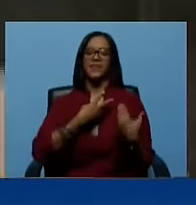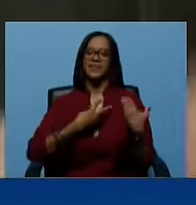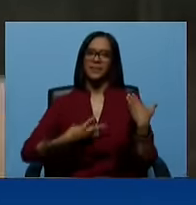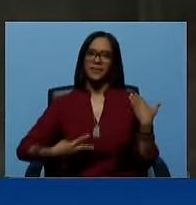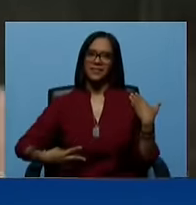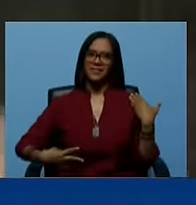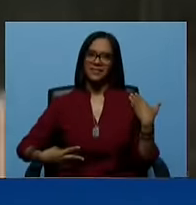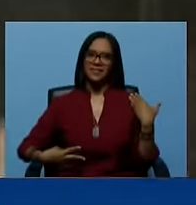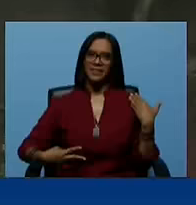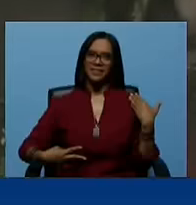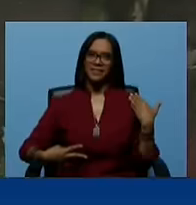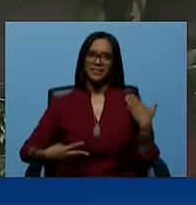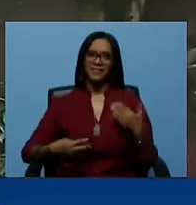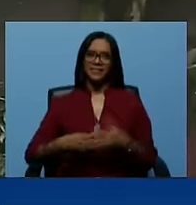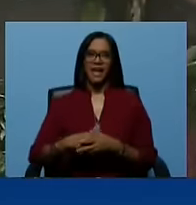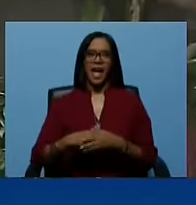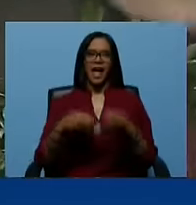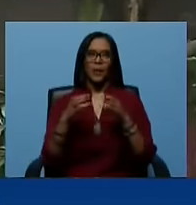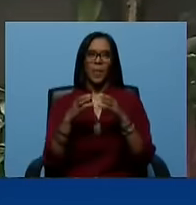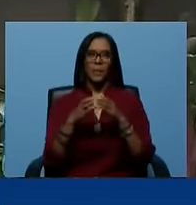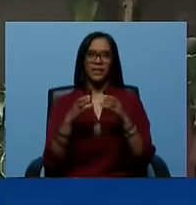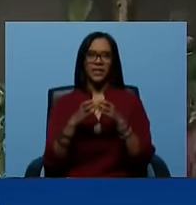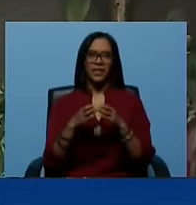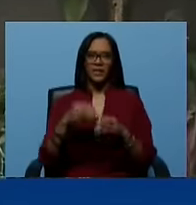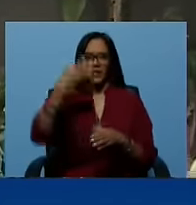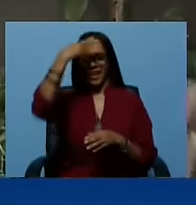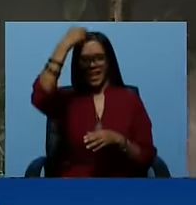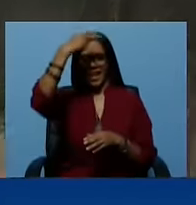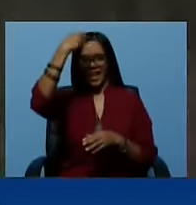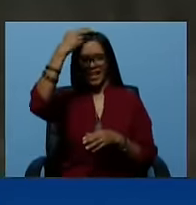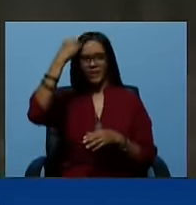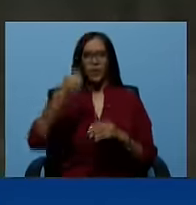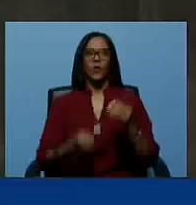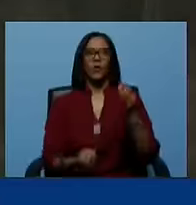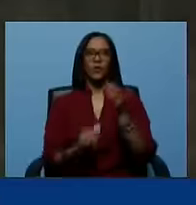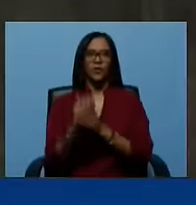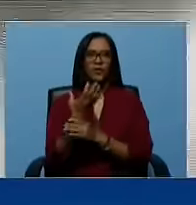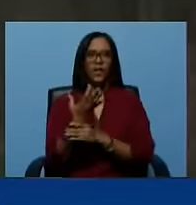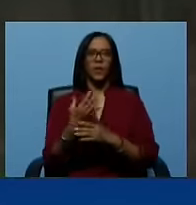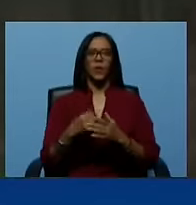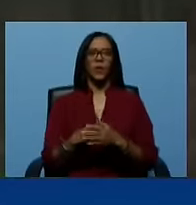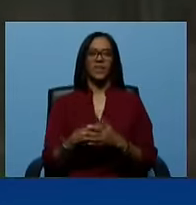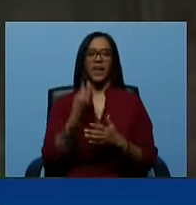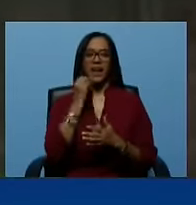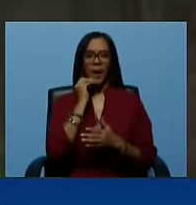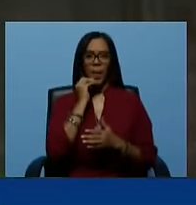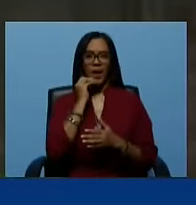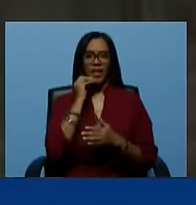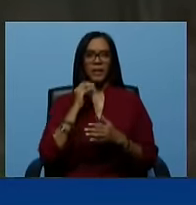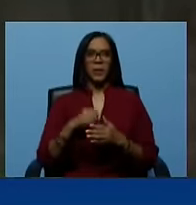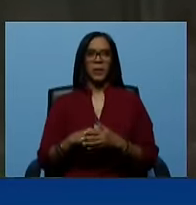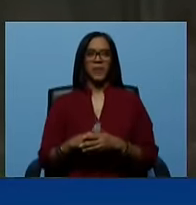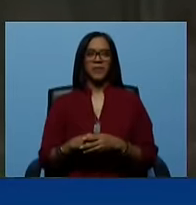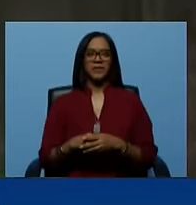vicepresidente, al compañero Héctor Rodríguez, fundador de la juventud,